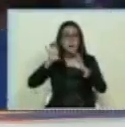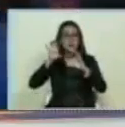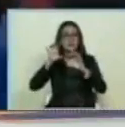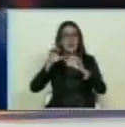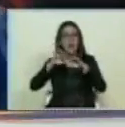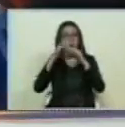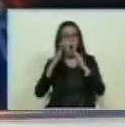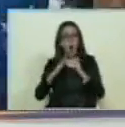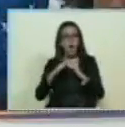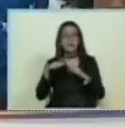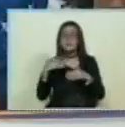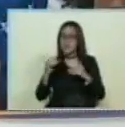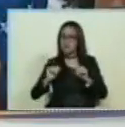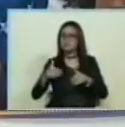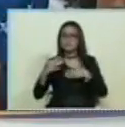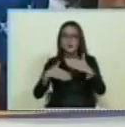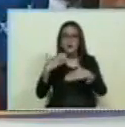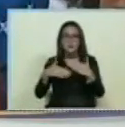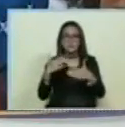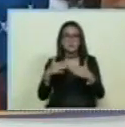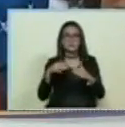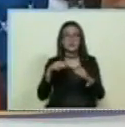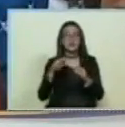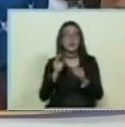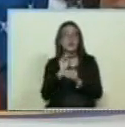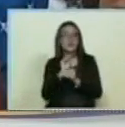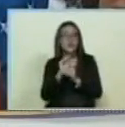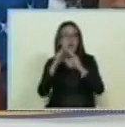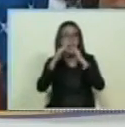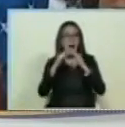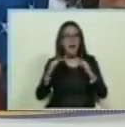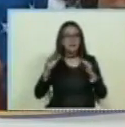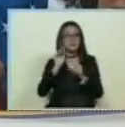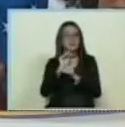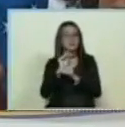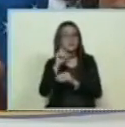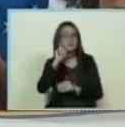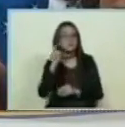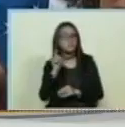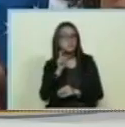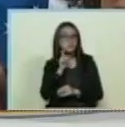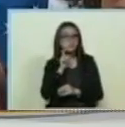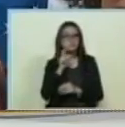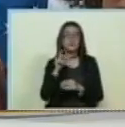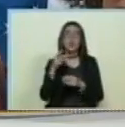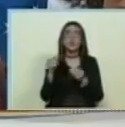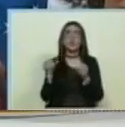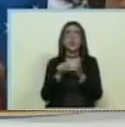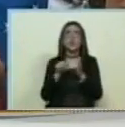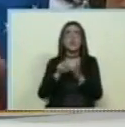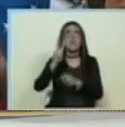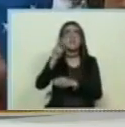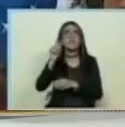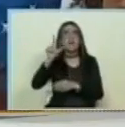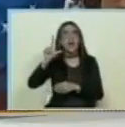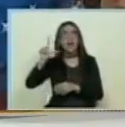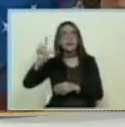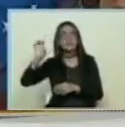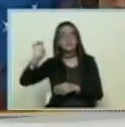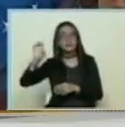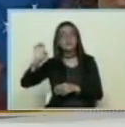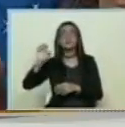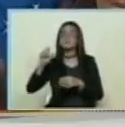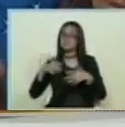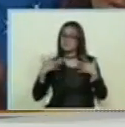nosotros iniciamos el proceso con las casas de abrigo materna. Estamos en la maternidad Hugo Chávez en el Valle y ya próximamente vamos a dar